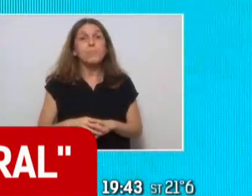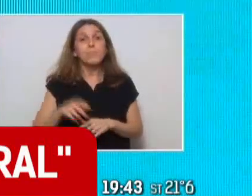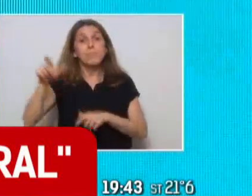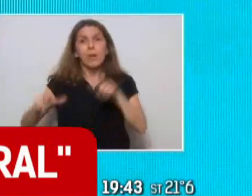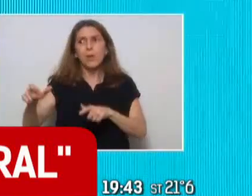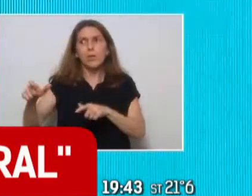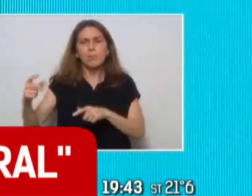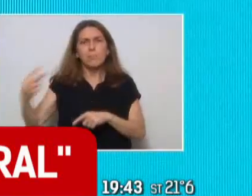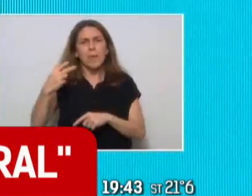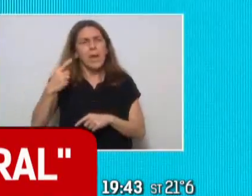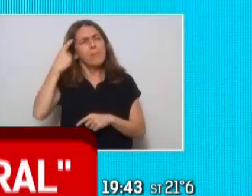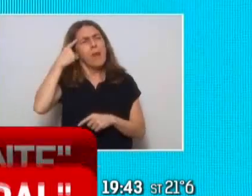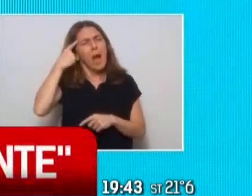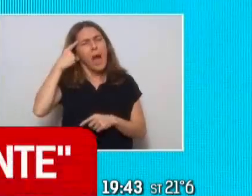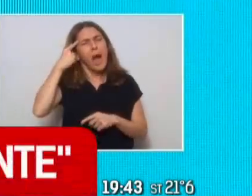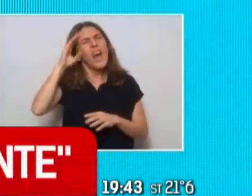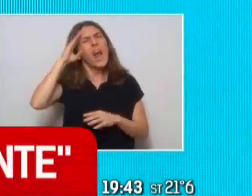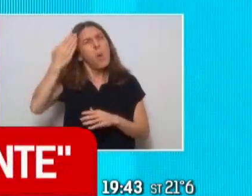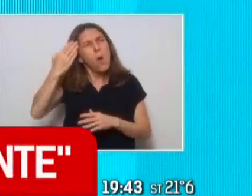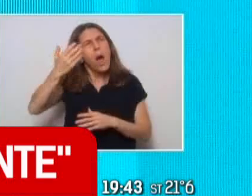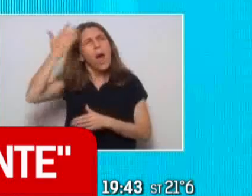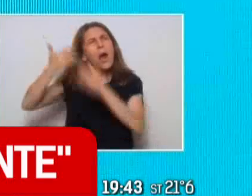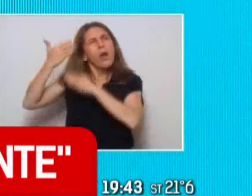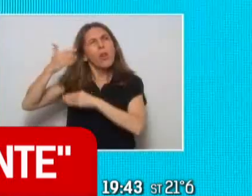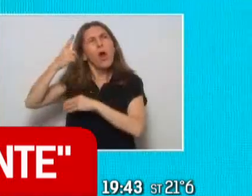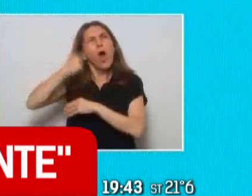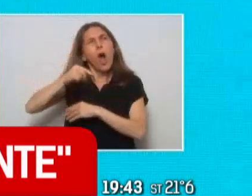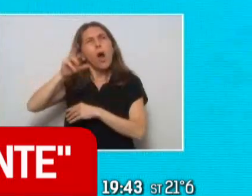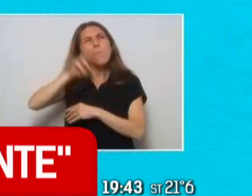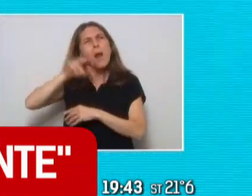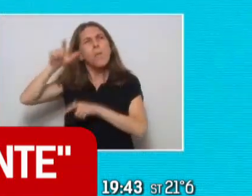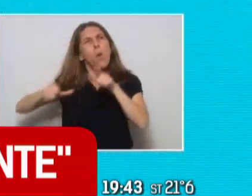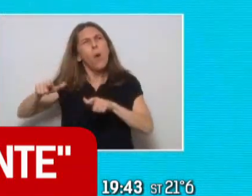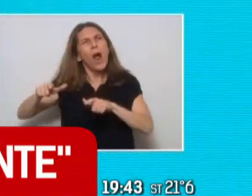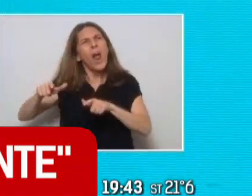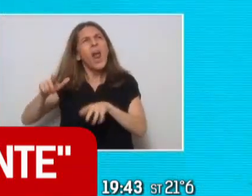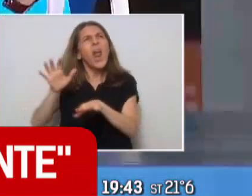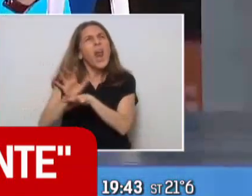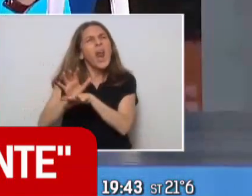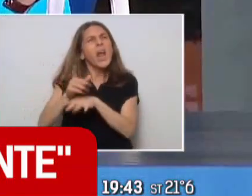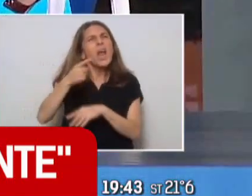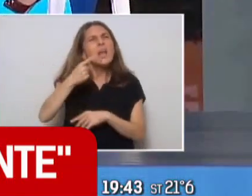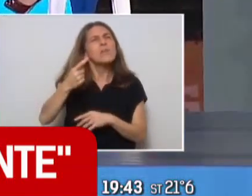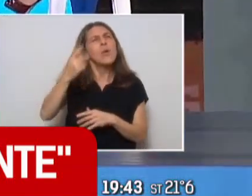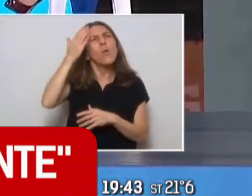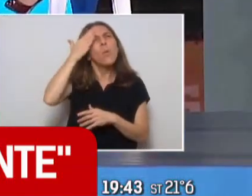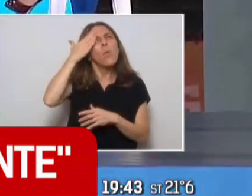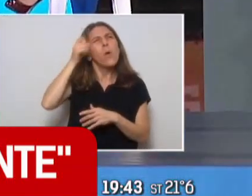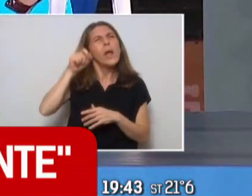piensan que el recuerdo de nuestros hombres y de nuestras mujeres significa un culto a la necrofilia,